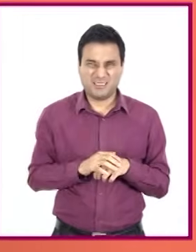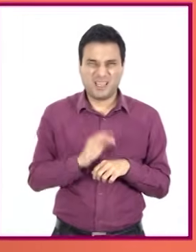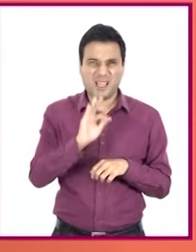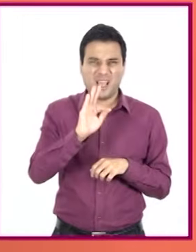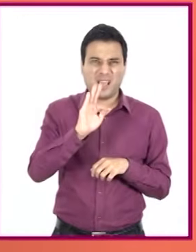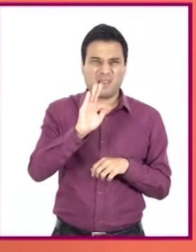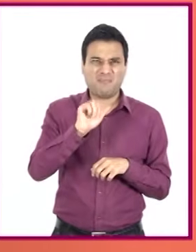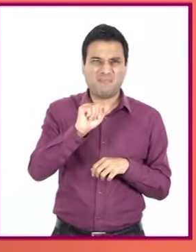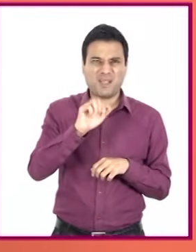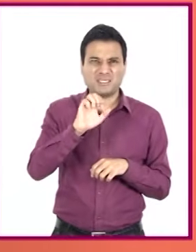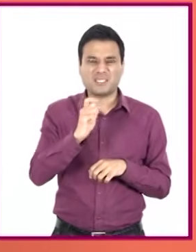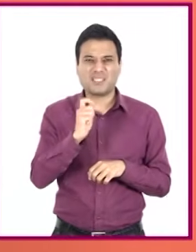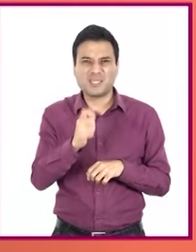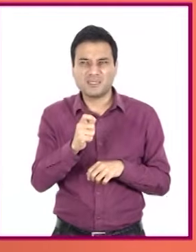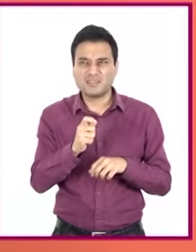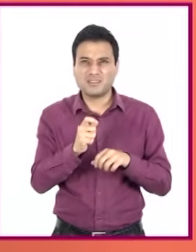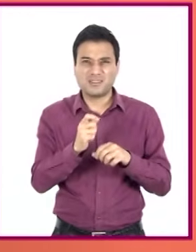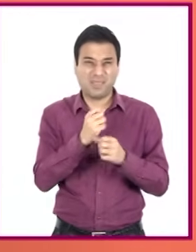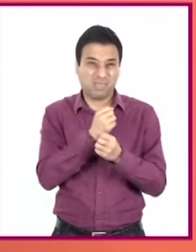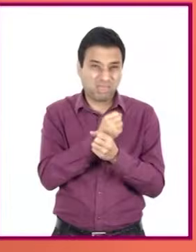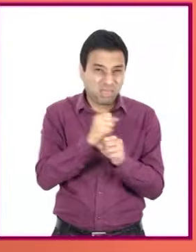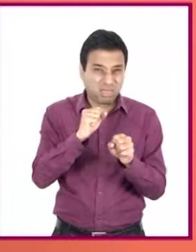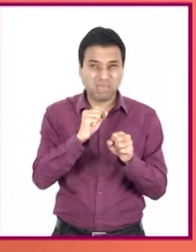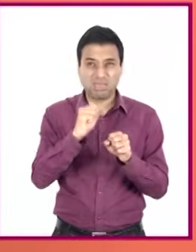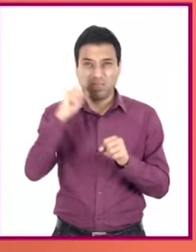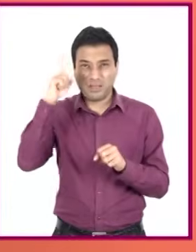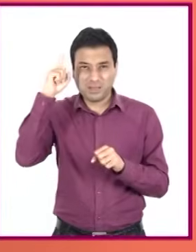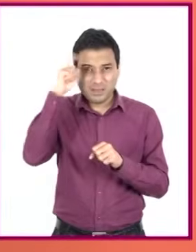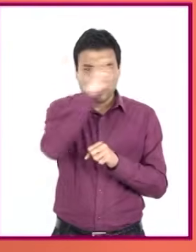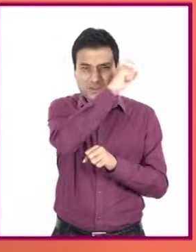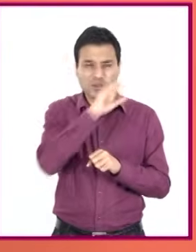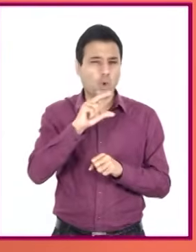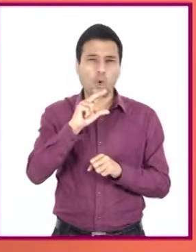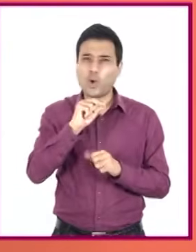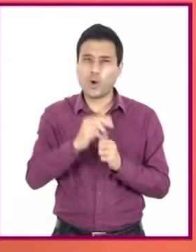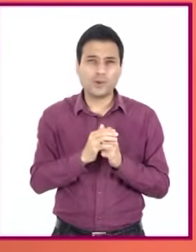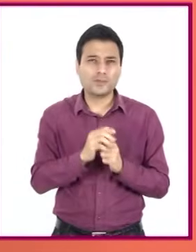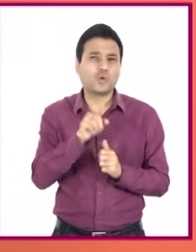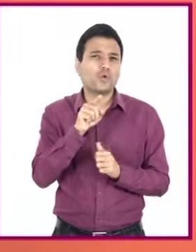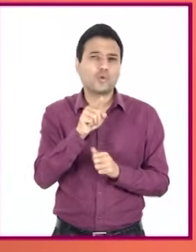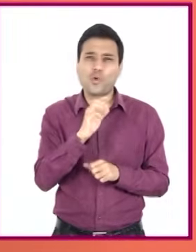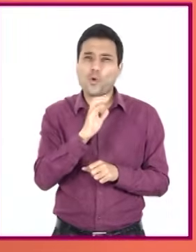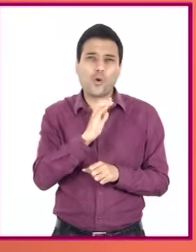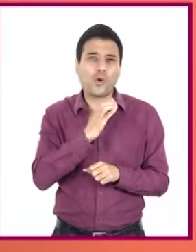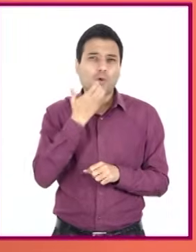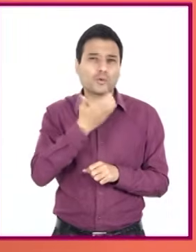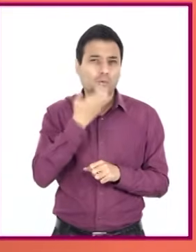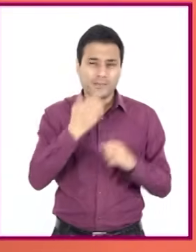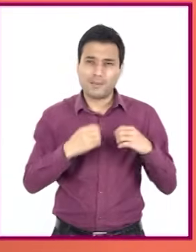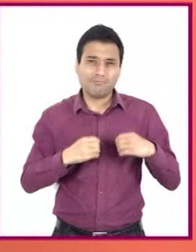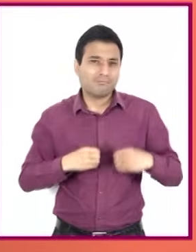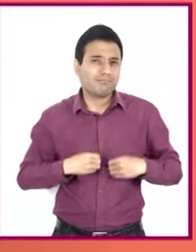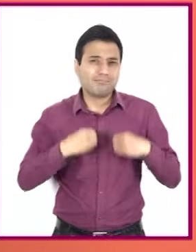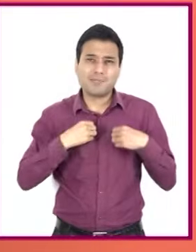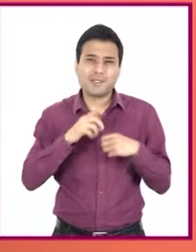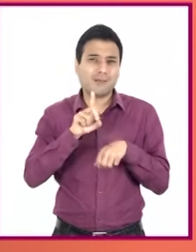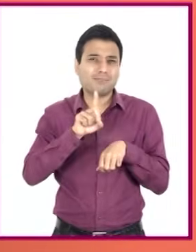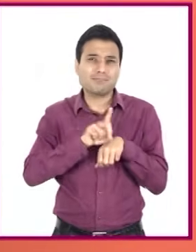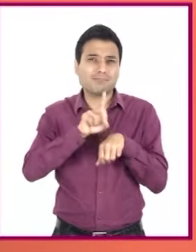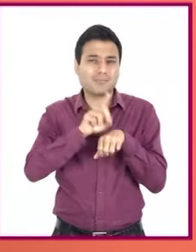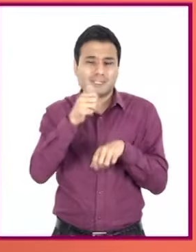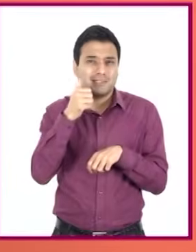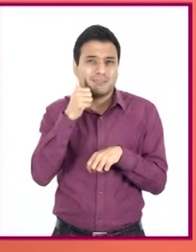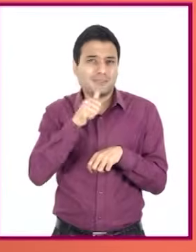como aburrida o difícil. Verán que estas fases ustedes también las han llevado a cabo en su vida cotidiana al resolver